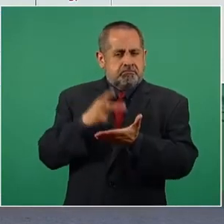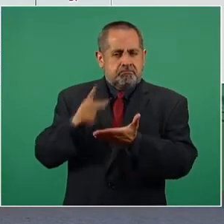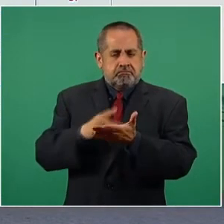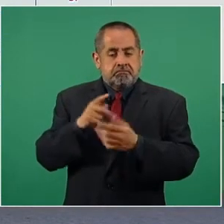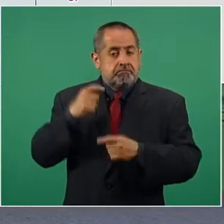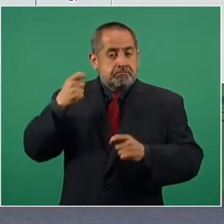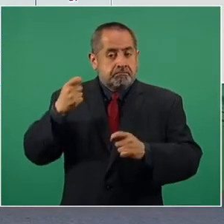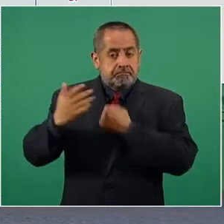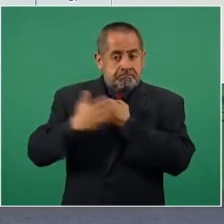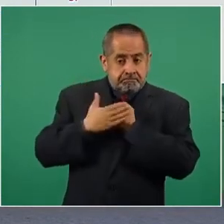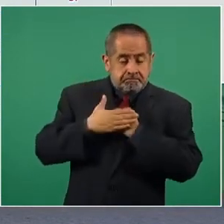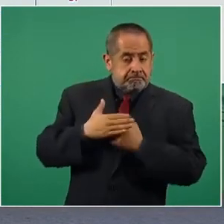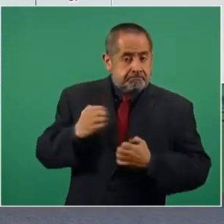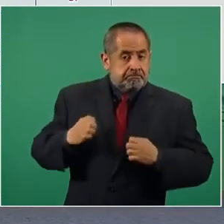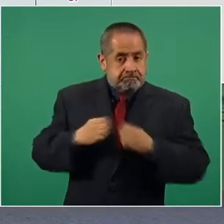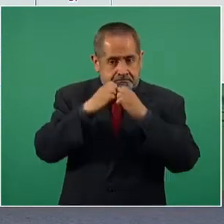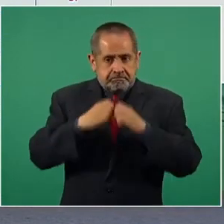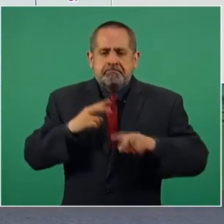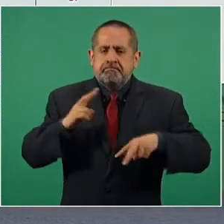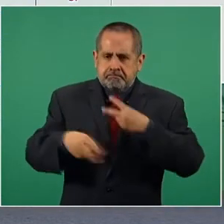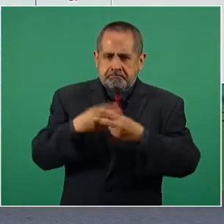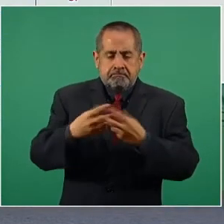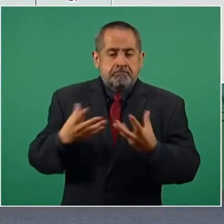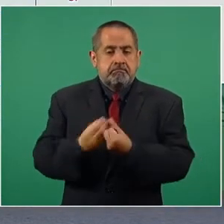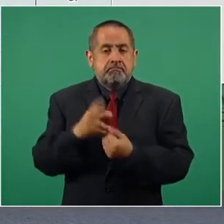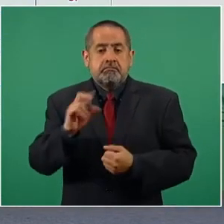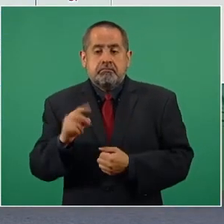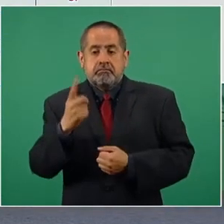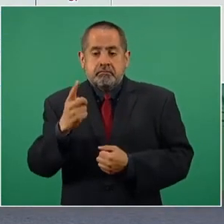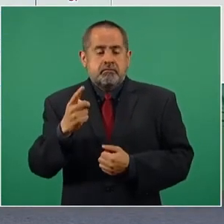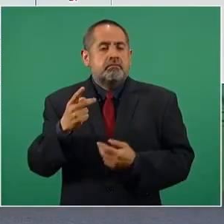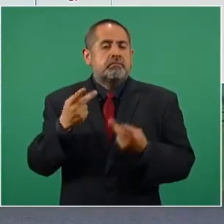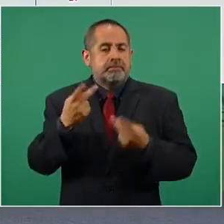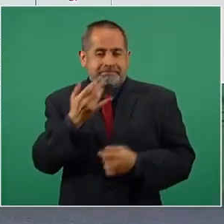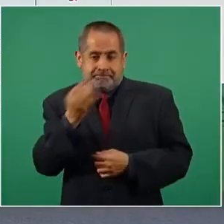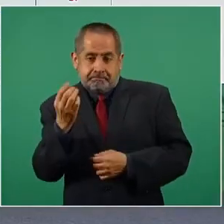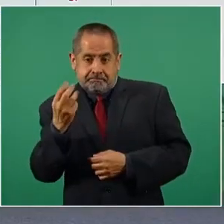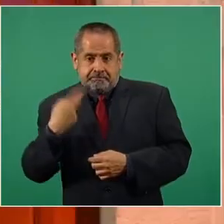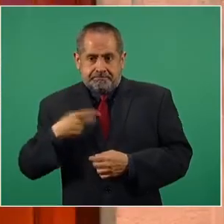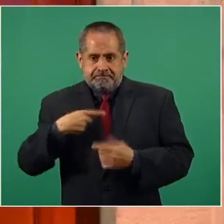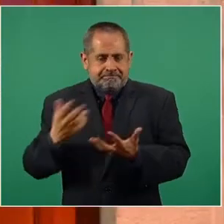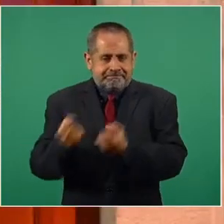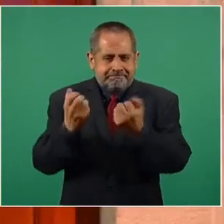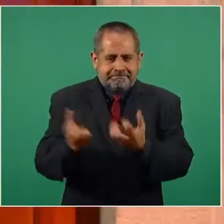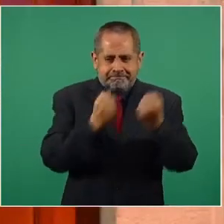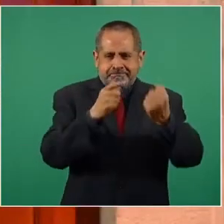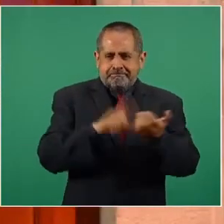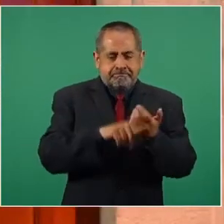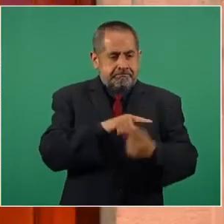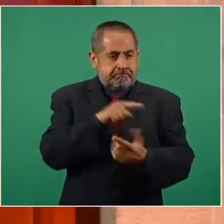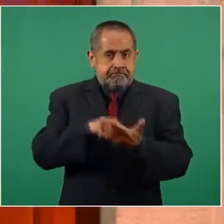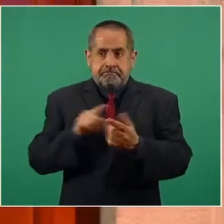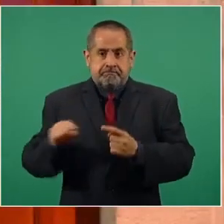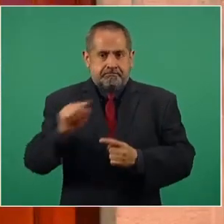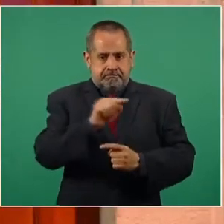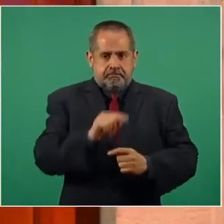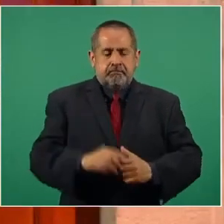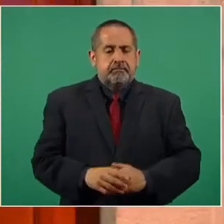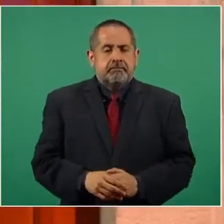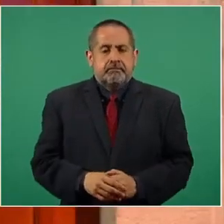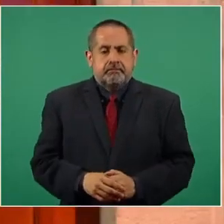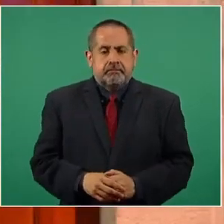llamadas de auxilio, se han acudido a 31, náufragos rescatados 9 y evacuaciones médicas 5. La que sigue, por favor.